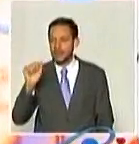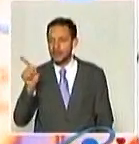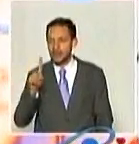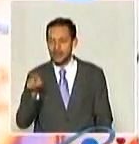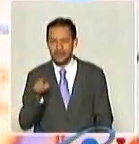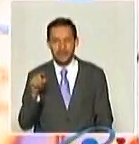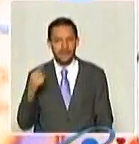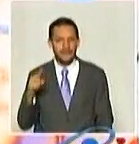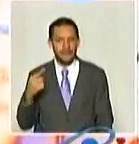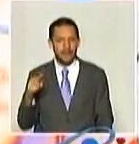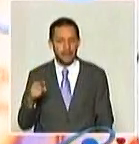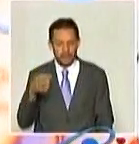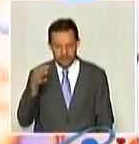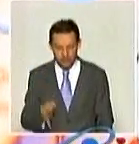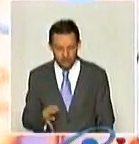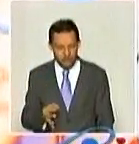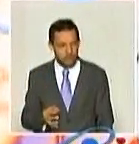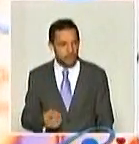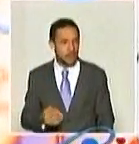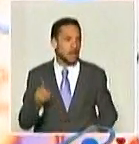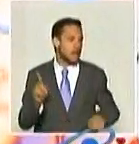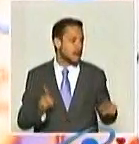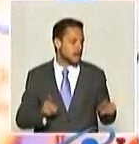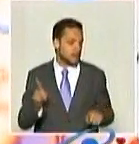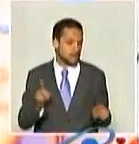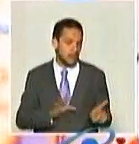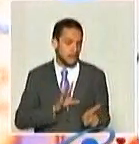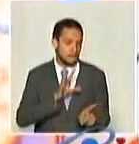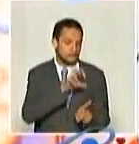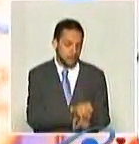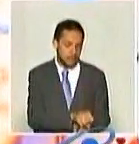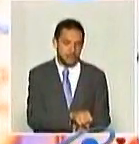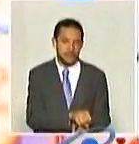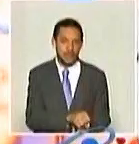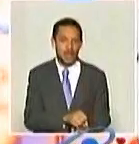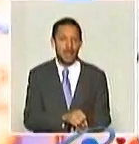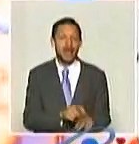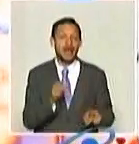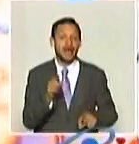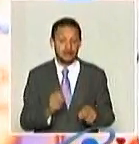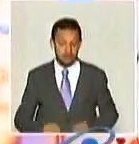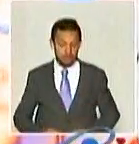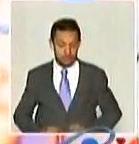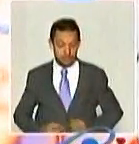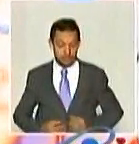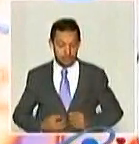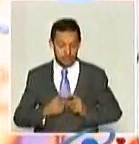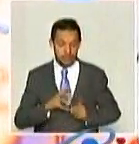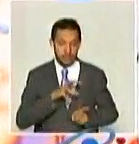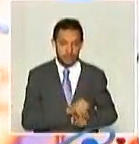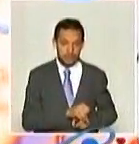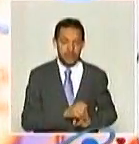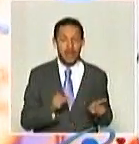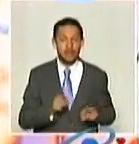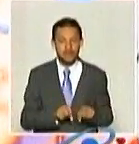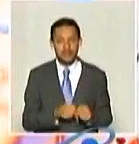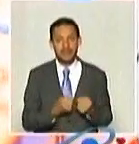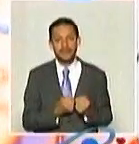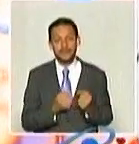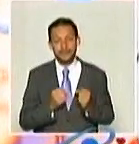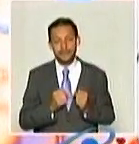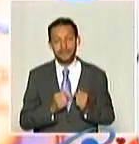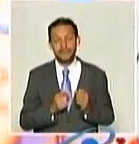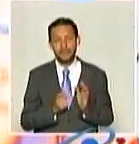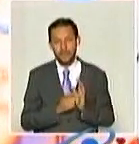lesiones que se vuelven fácil presa de las infecciones por no tener un buen riego sanguíneo? Bueno, en